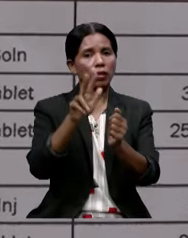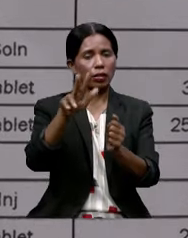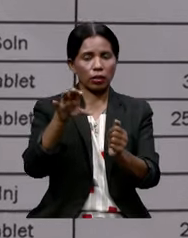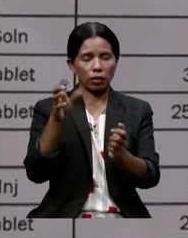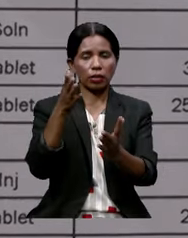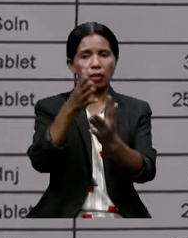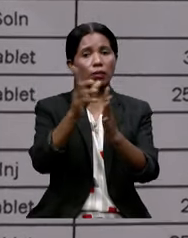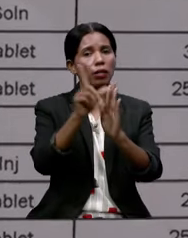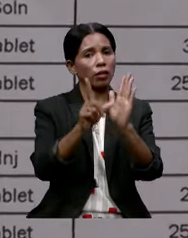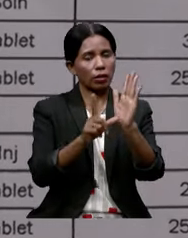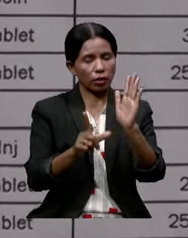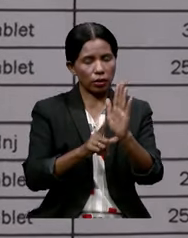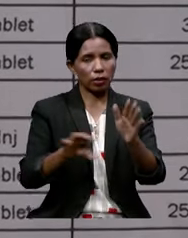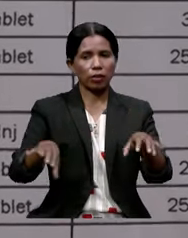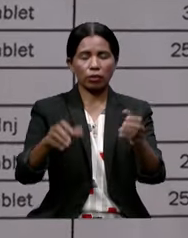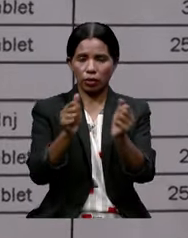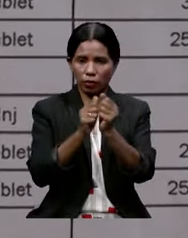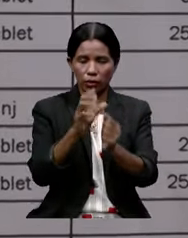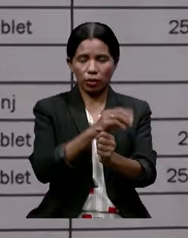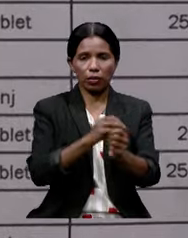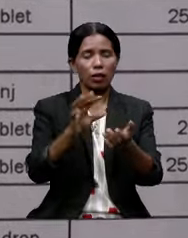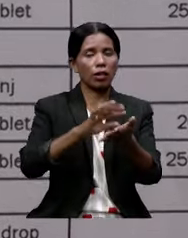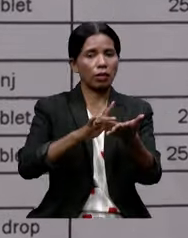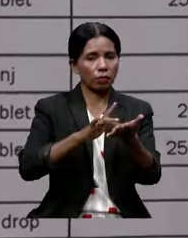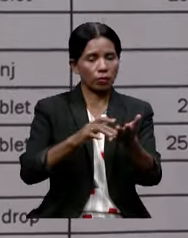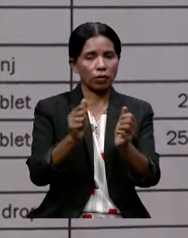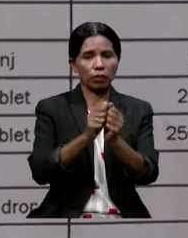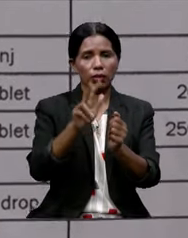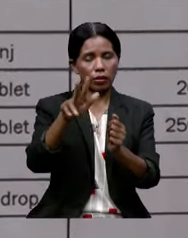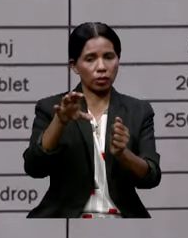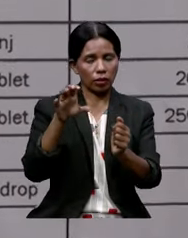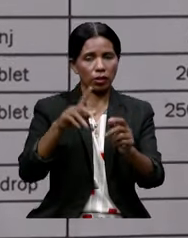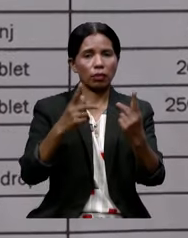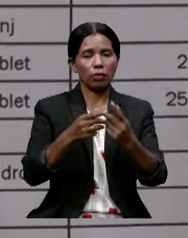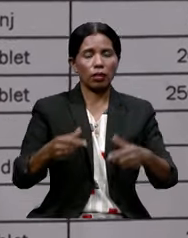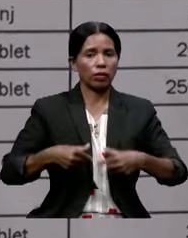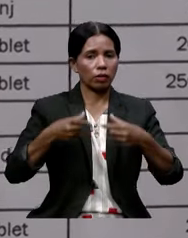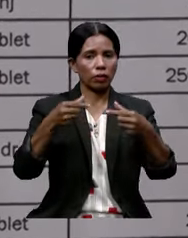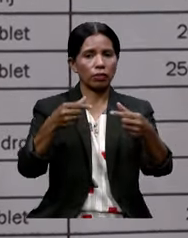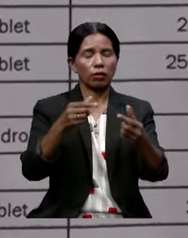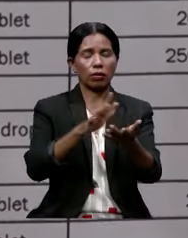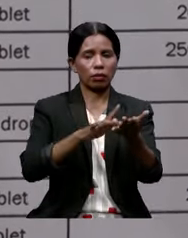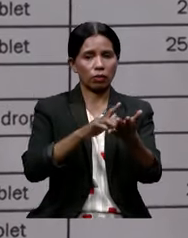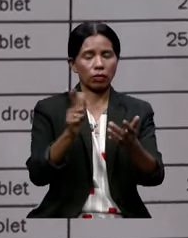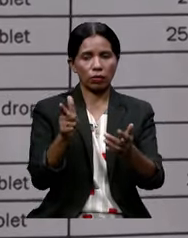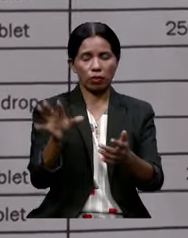y lista contrato usi hay moro item atustolo ne compañía Fein Fornese item ron resencia